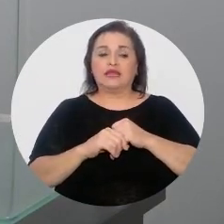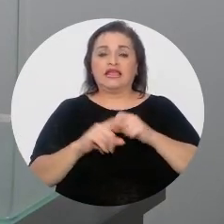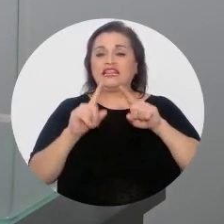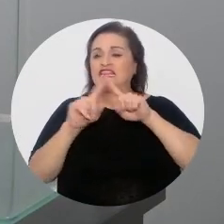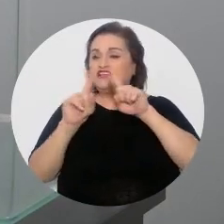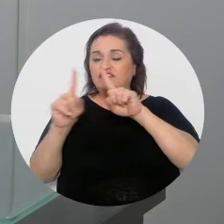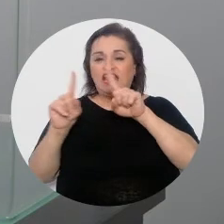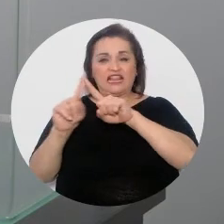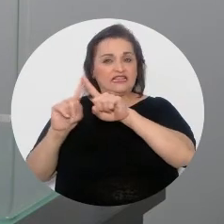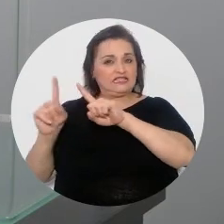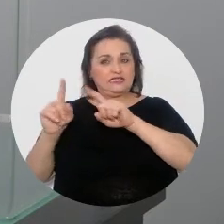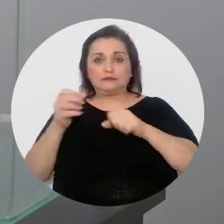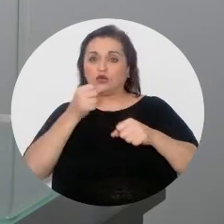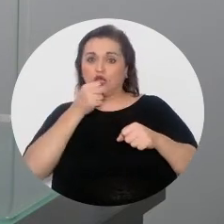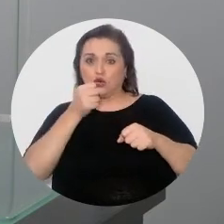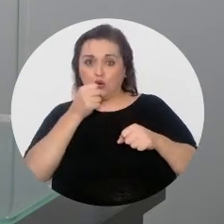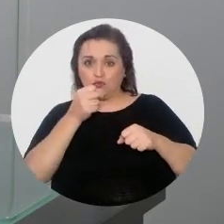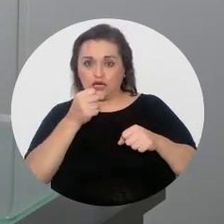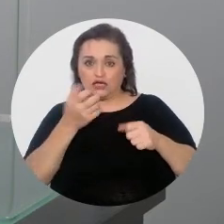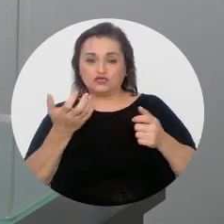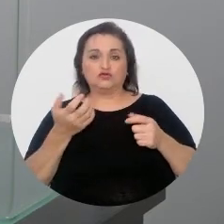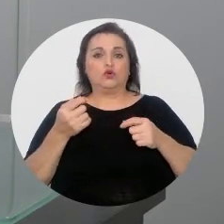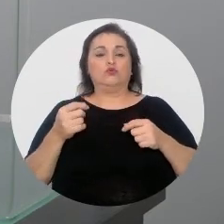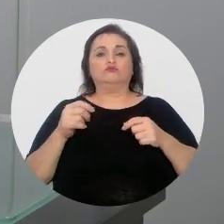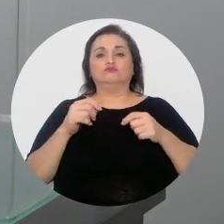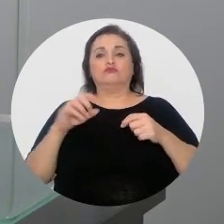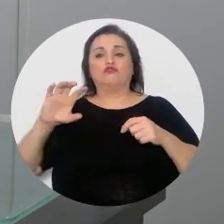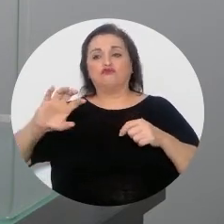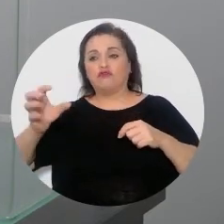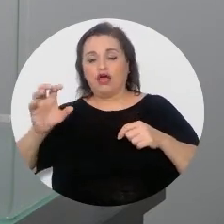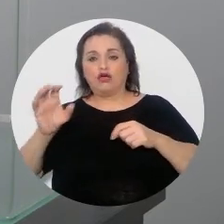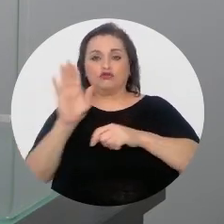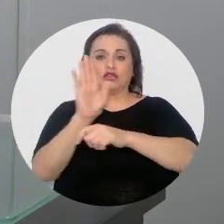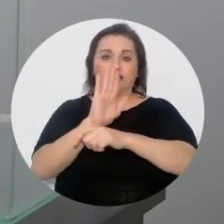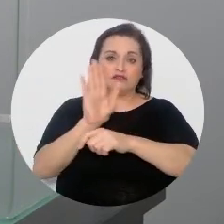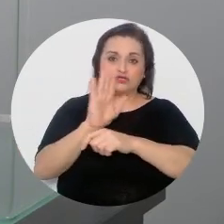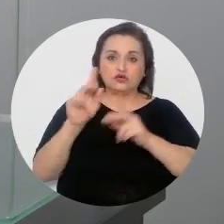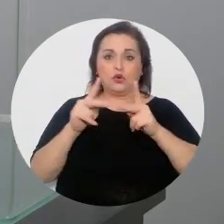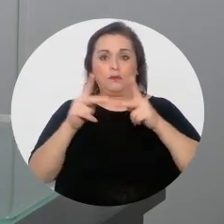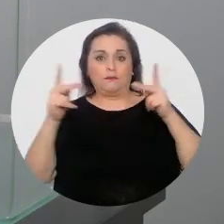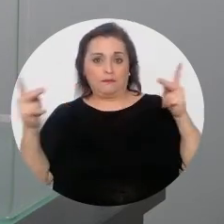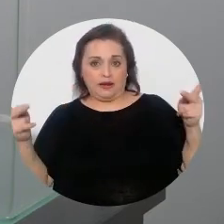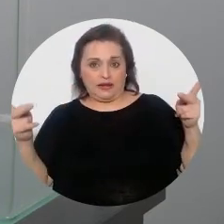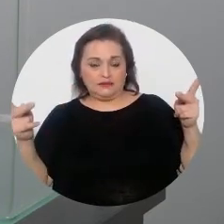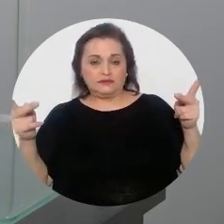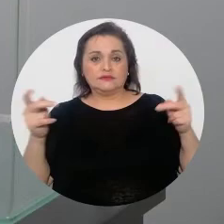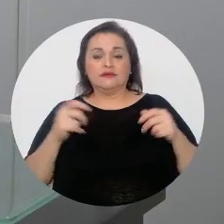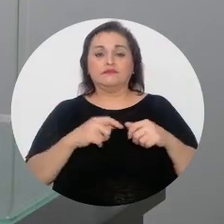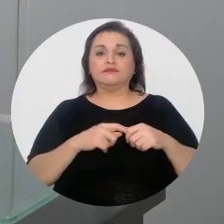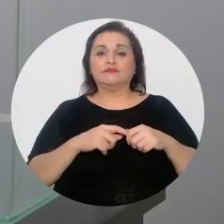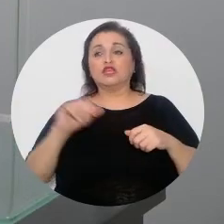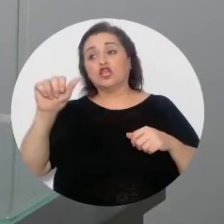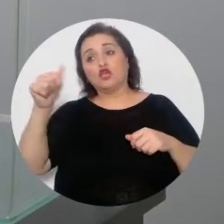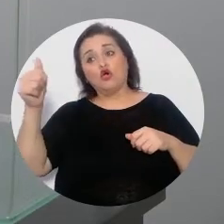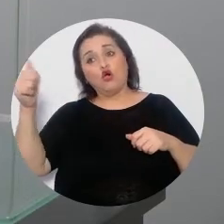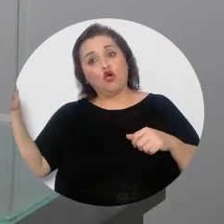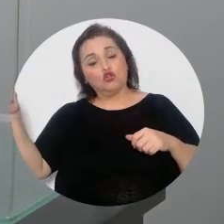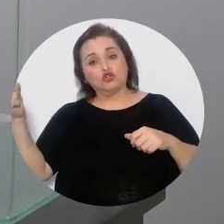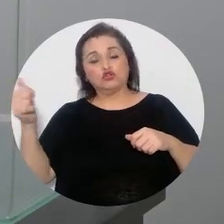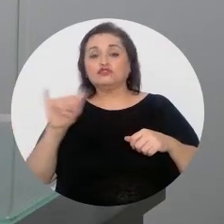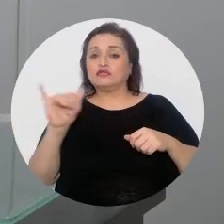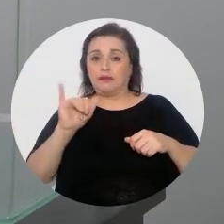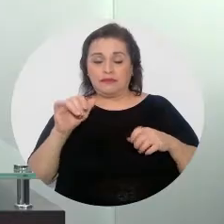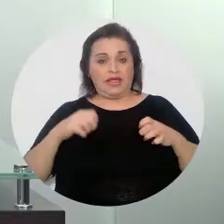se paute en medios de comunicación radial, televisiva o de prensa escrita.